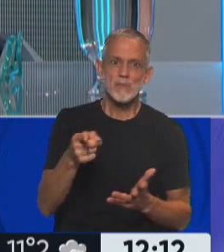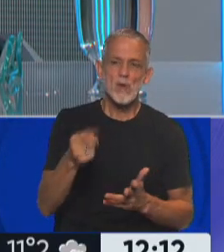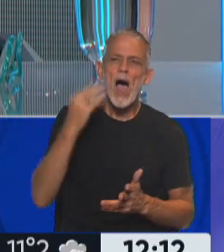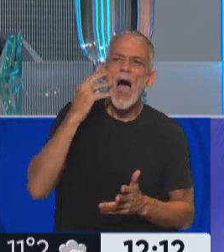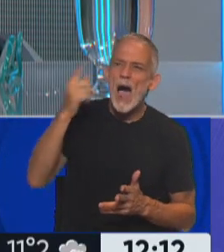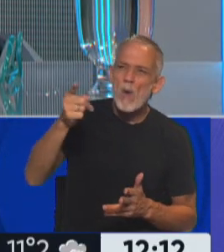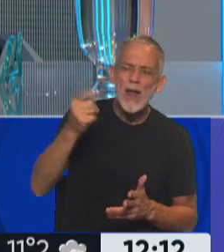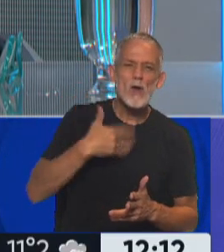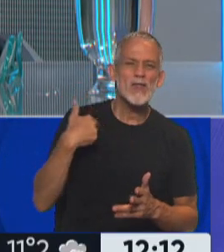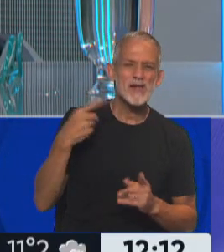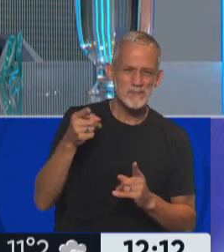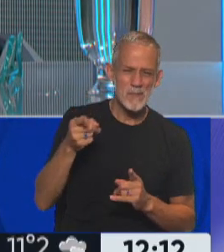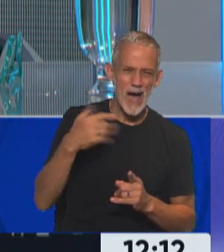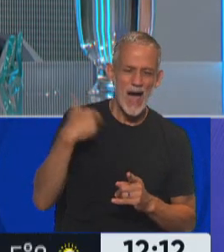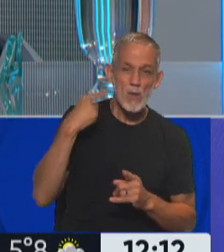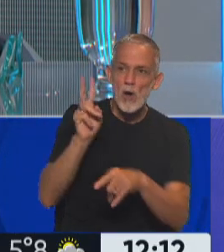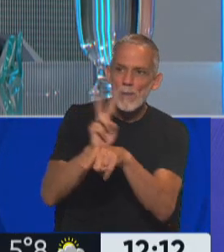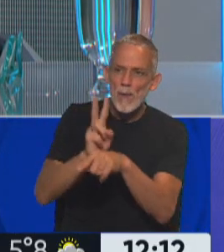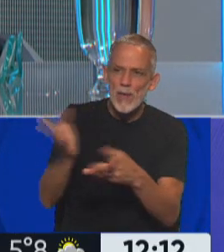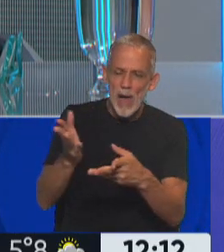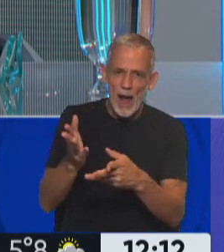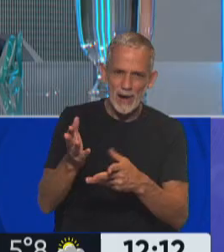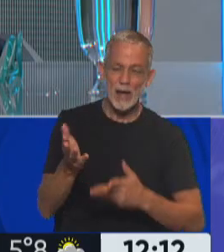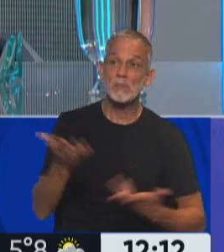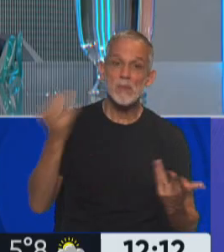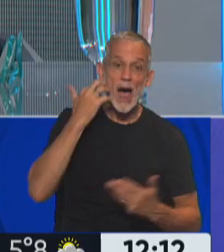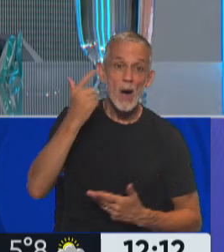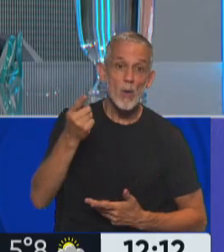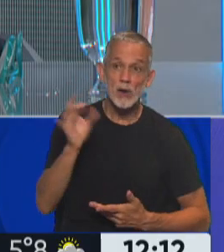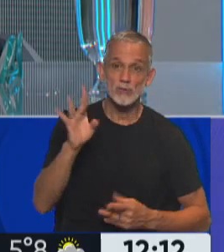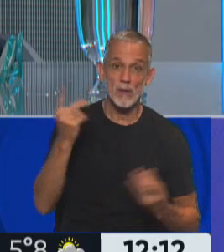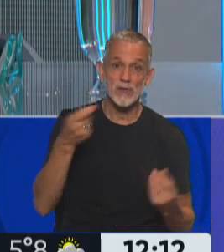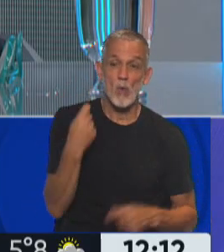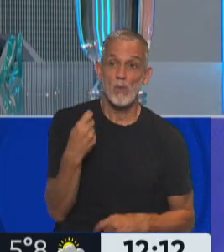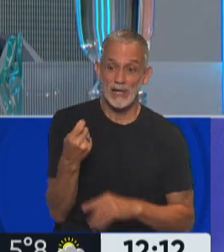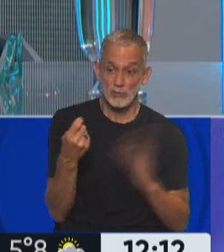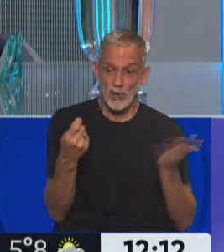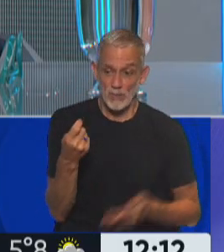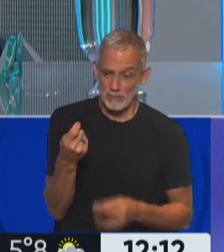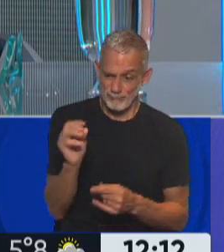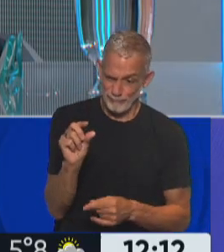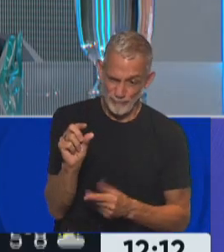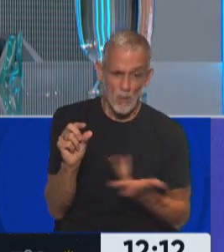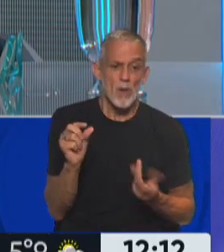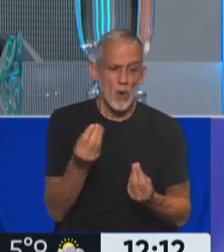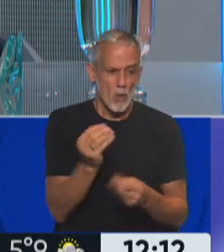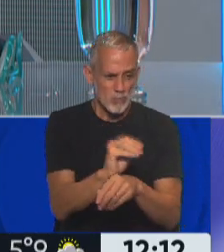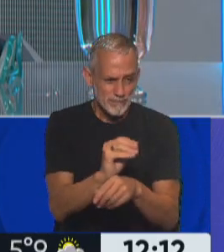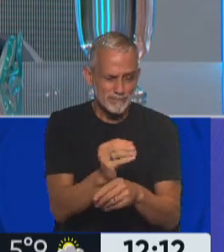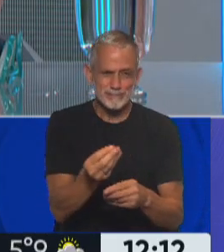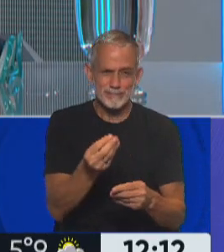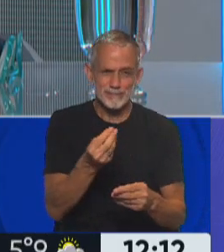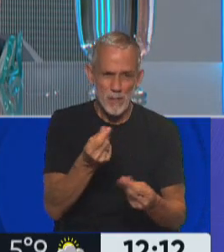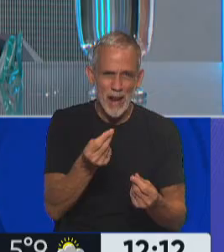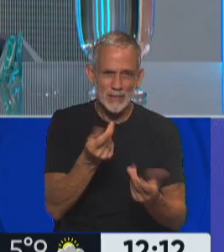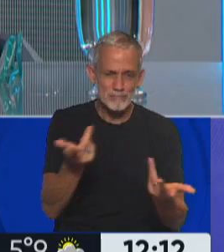abuelo materno para que la cuidara. Pero ¿cuál era el inconveniente de este abuelo? Que solo tenía su jubilación. ¿Cómo la asistía económicamente? ¿Cómo la